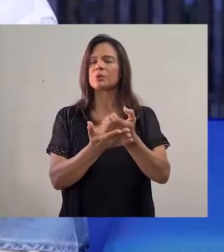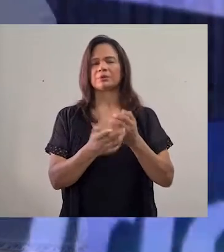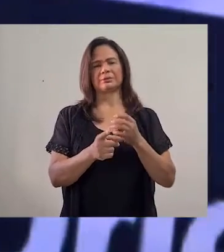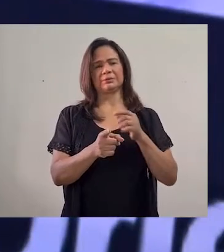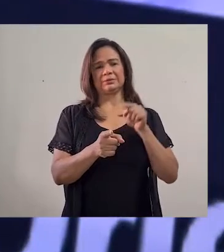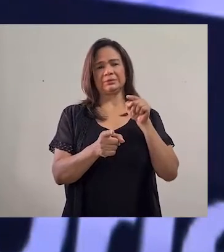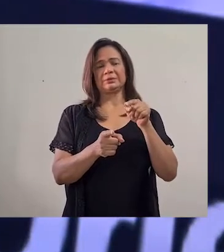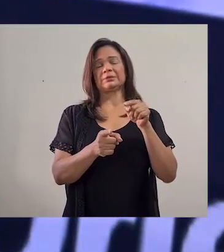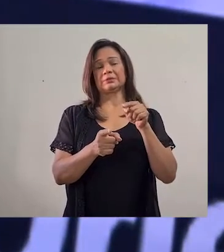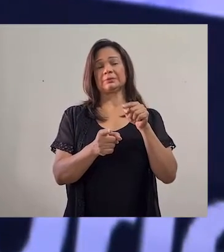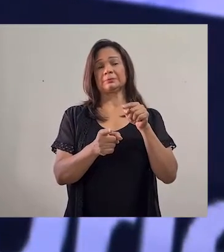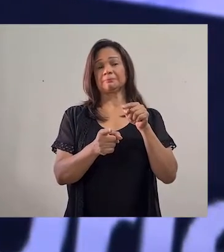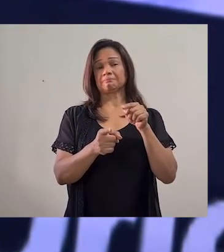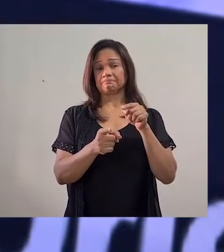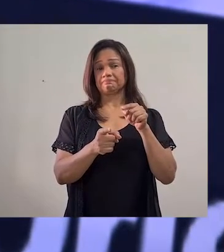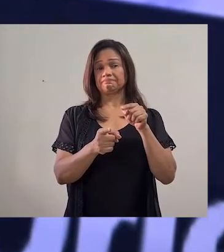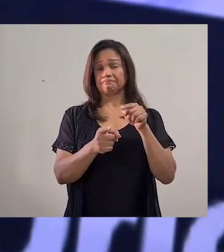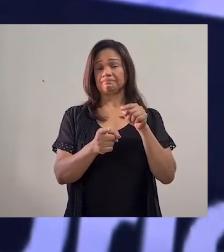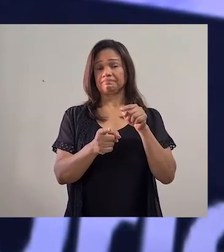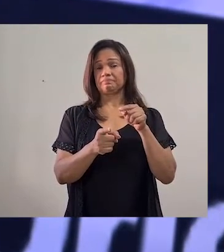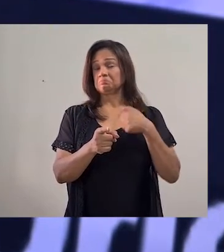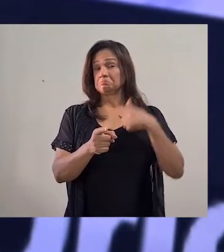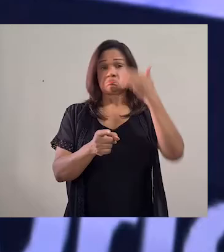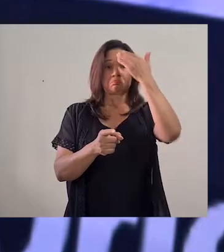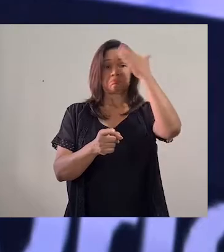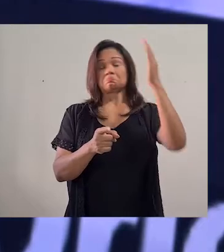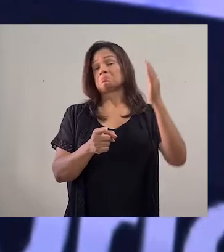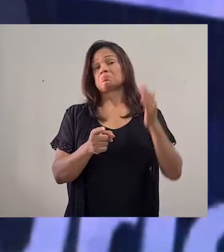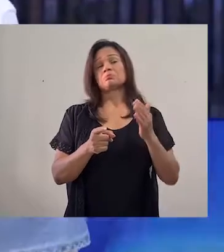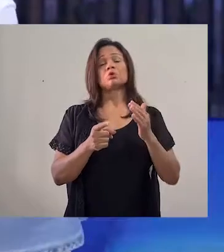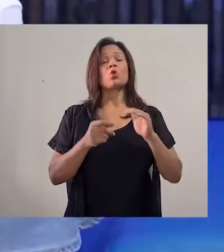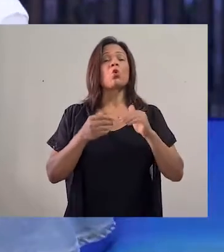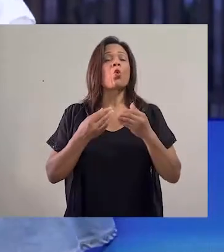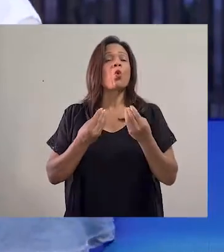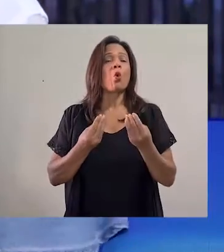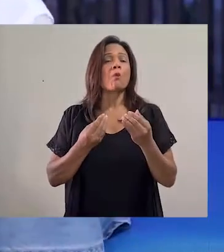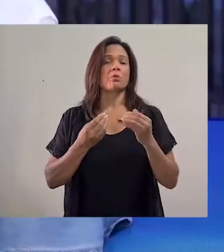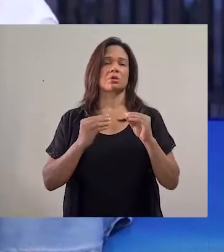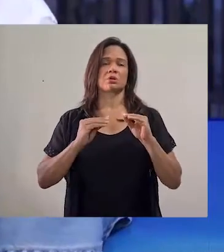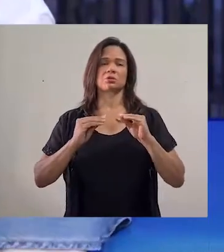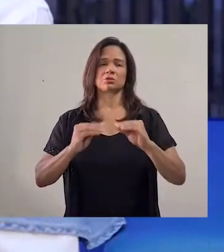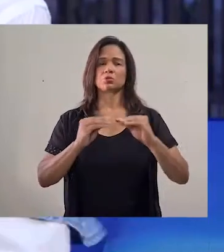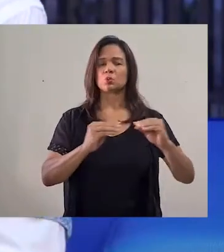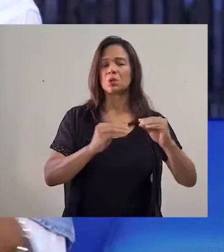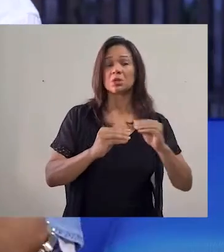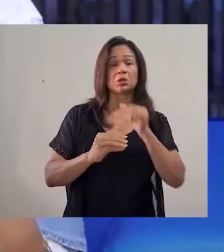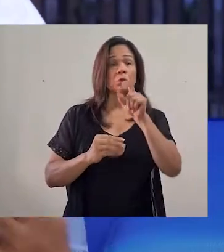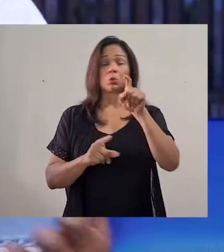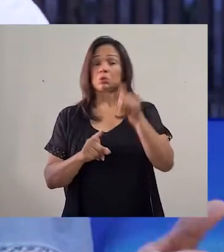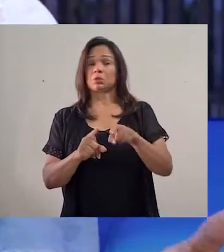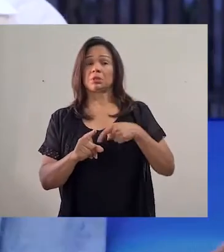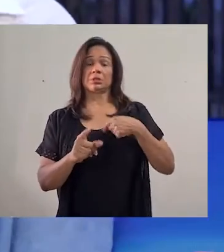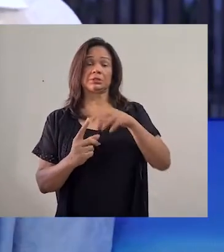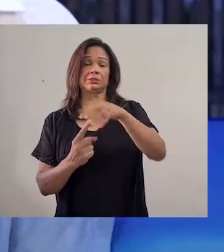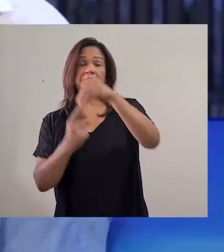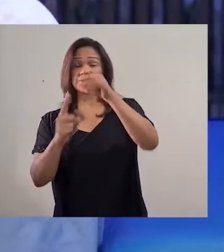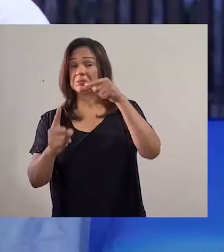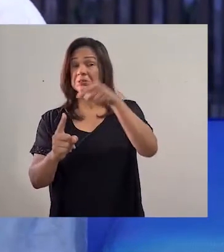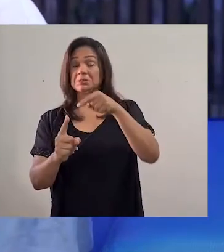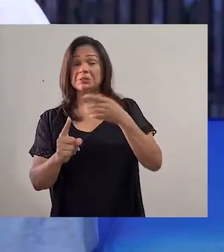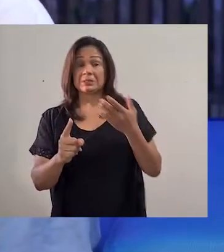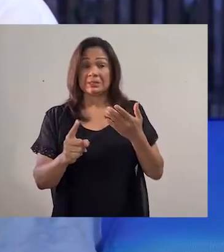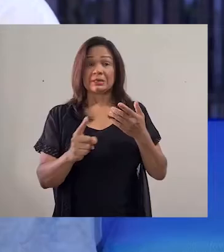en lo económico. Y esa parte que mencionabas, a veces no sabemos ni siquiera cómo educar los niños que no tienen